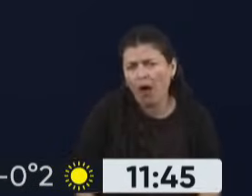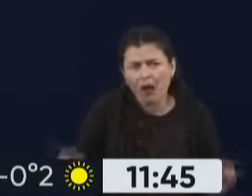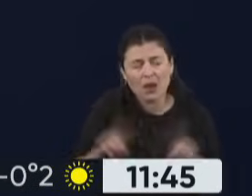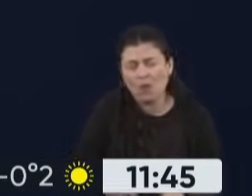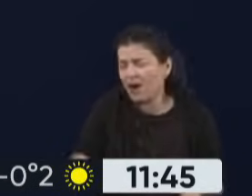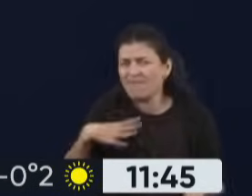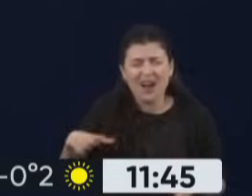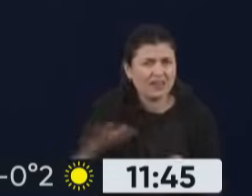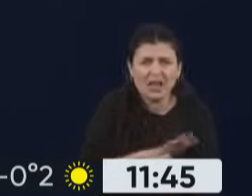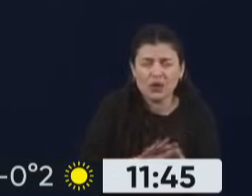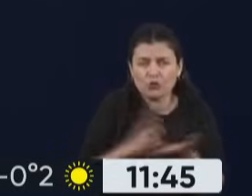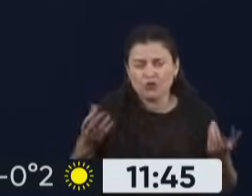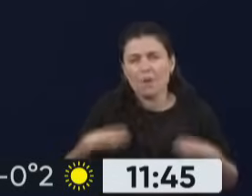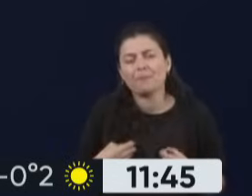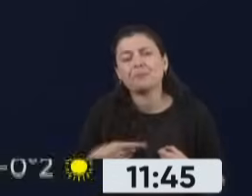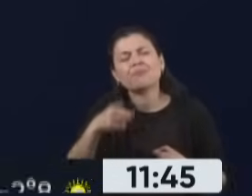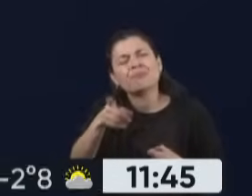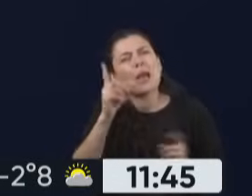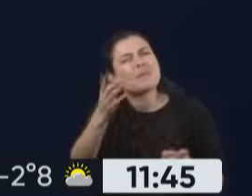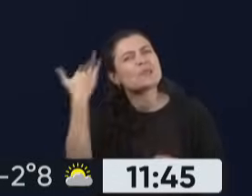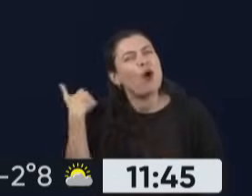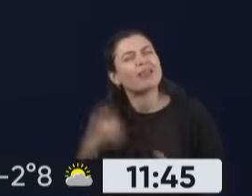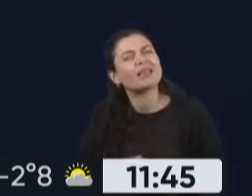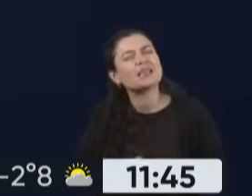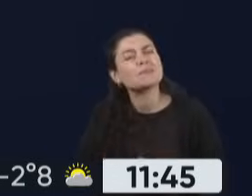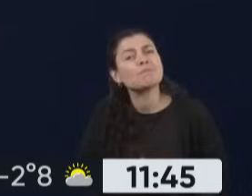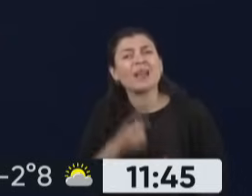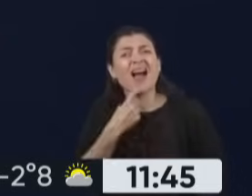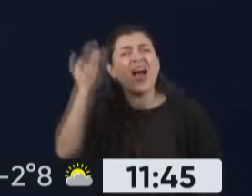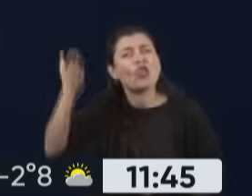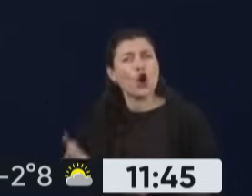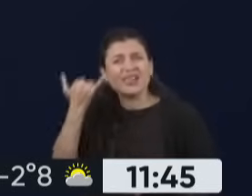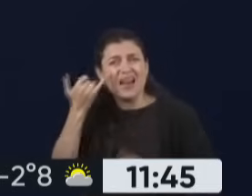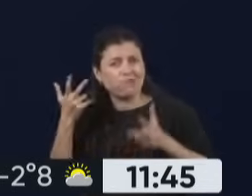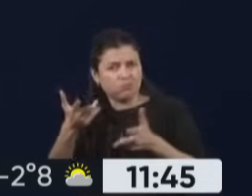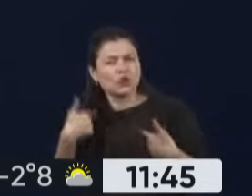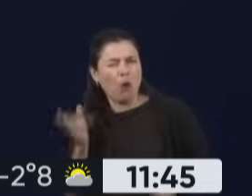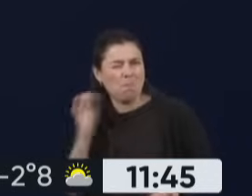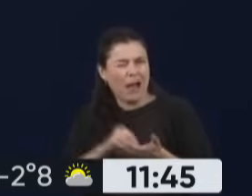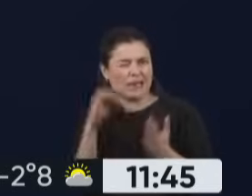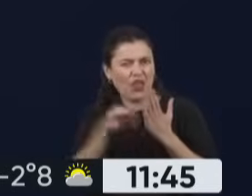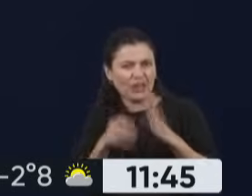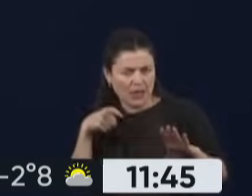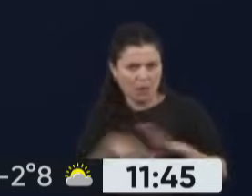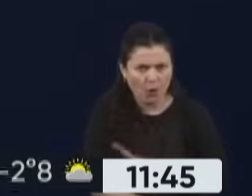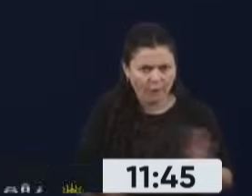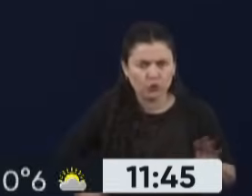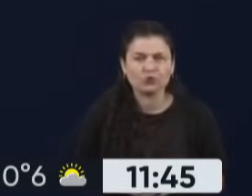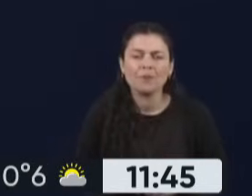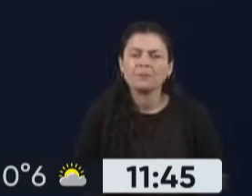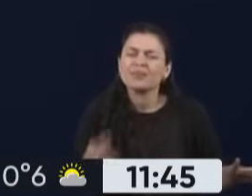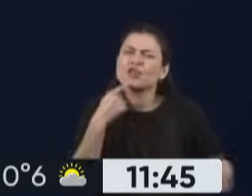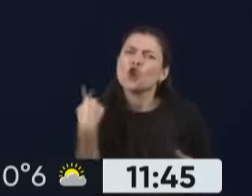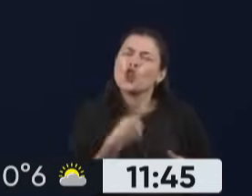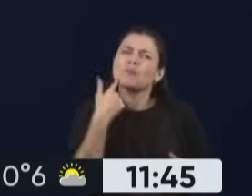Tratando de profundizar un poquito en lo que decía Manuel, a mí, yo digo que Argentina